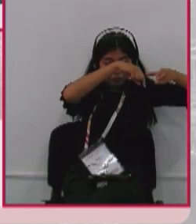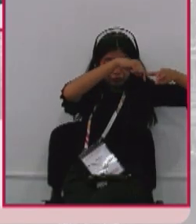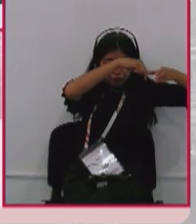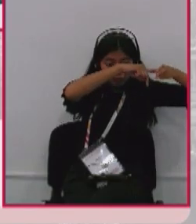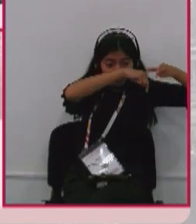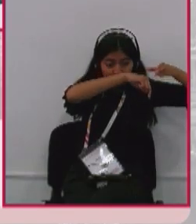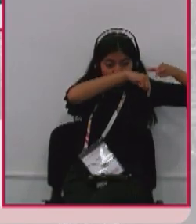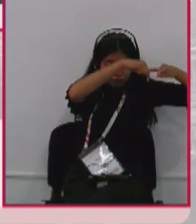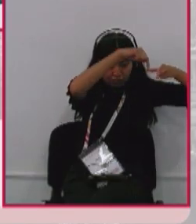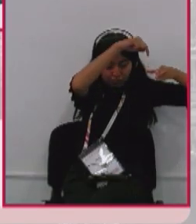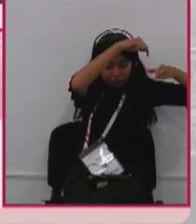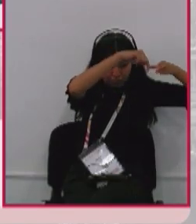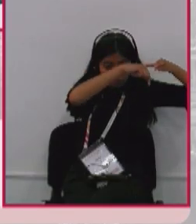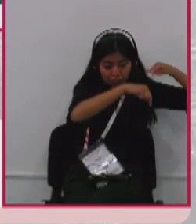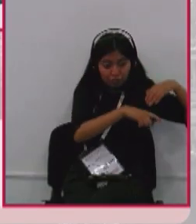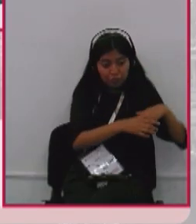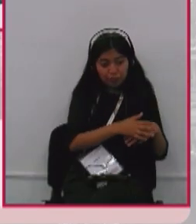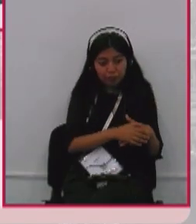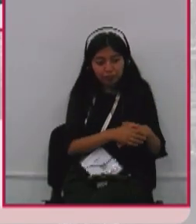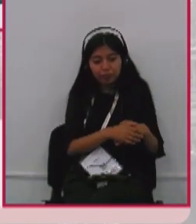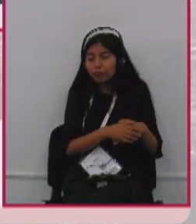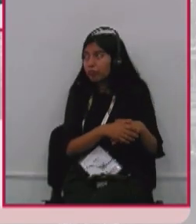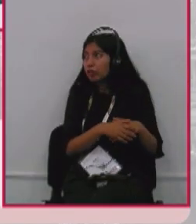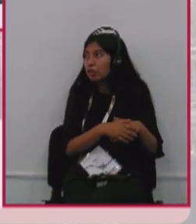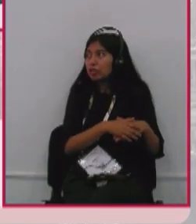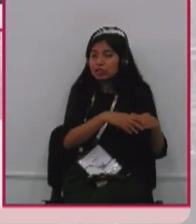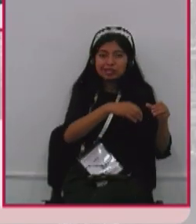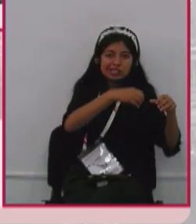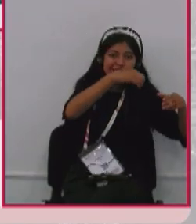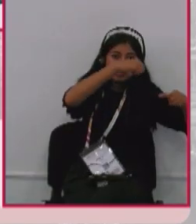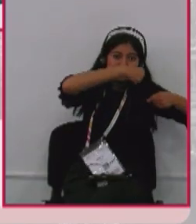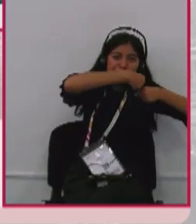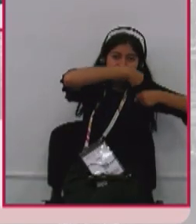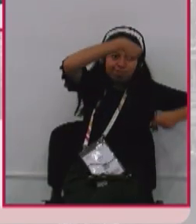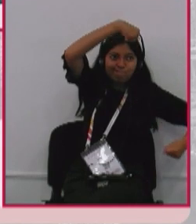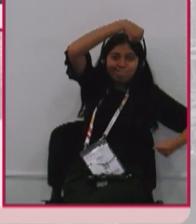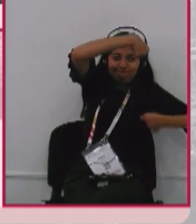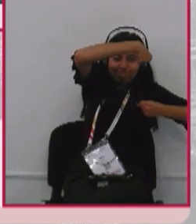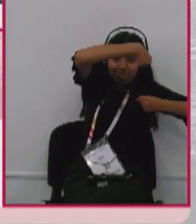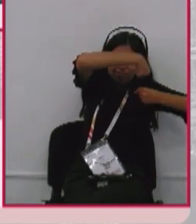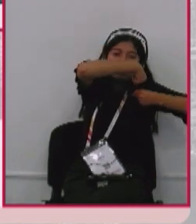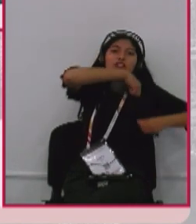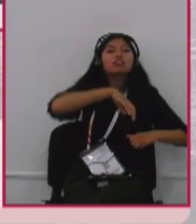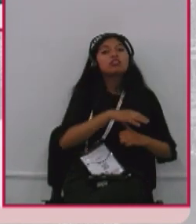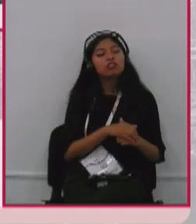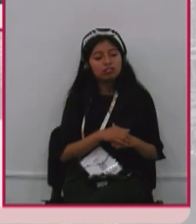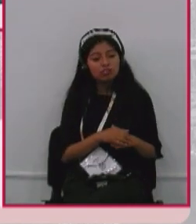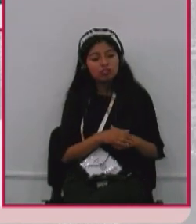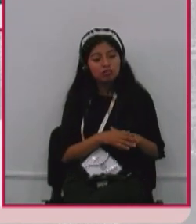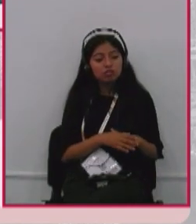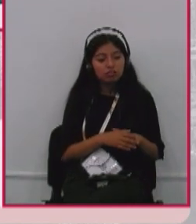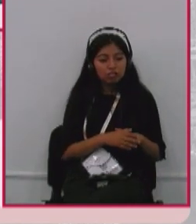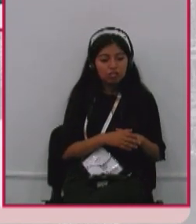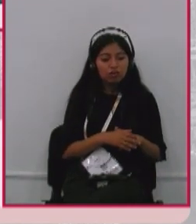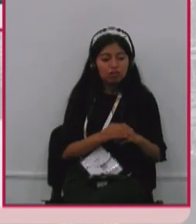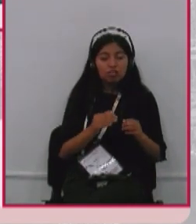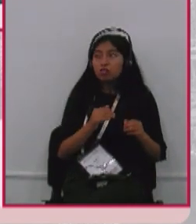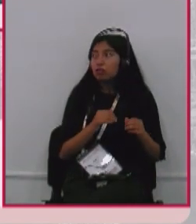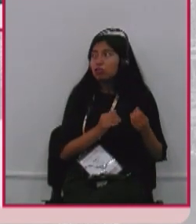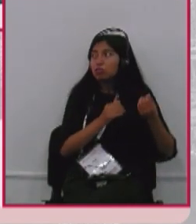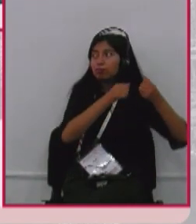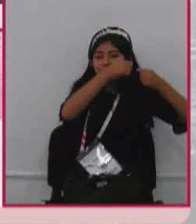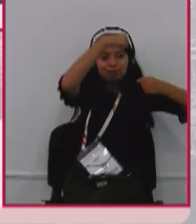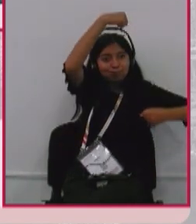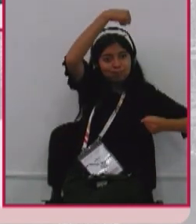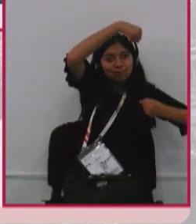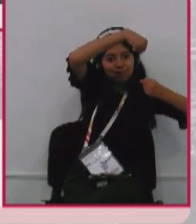se inyecta la misma solución cianurada a alta presión. Entonces, la solución cianurada a alta presión sale por estas especies